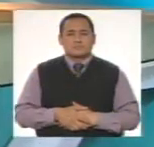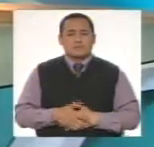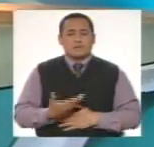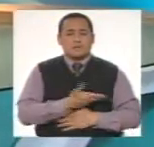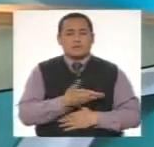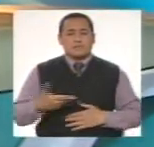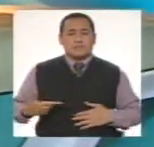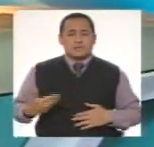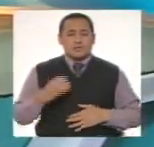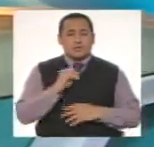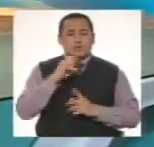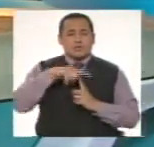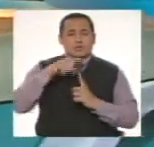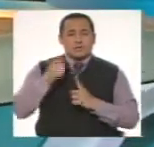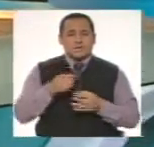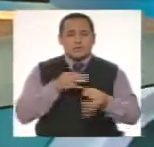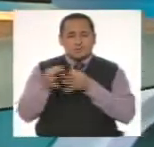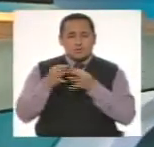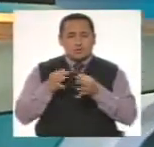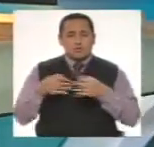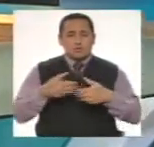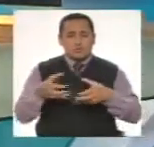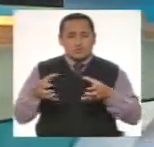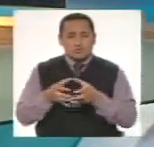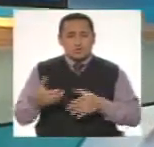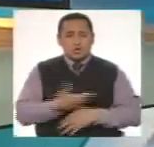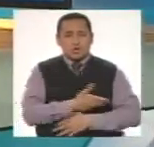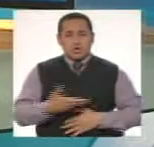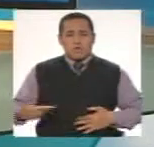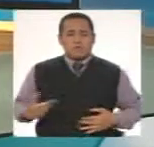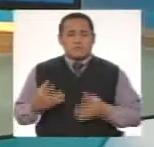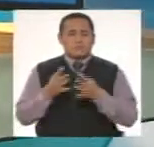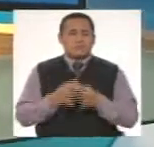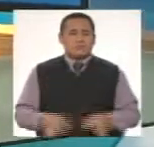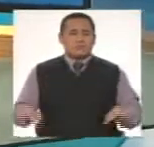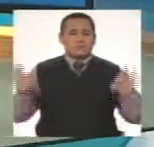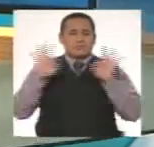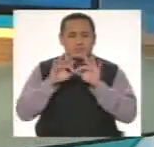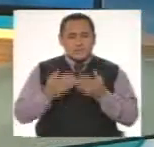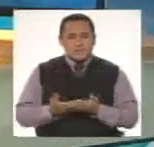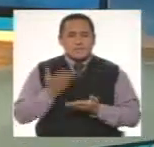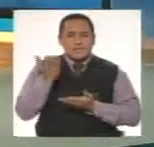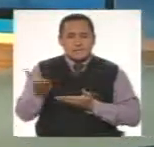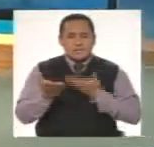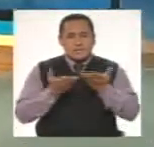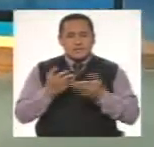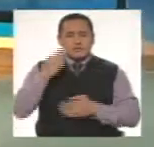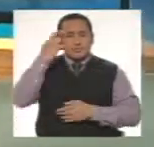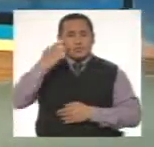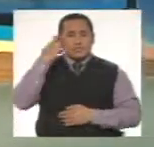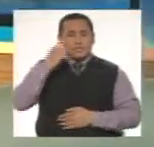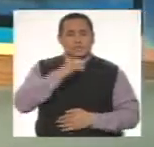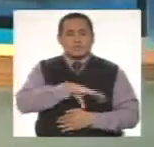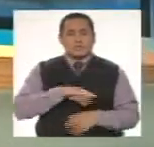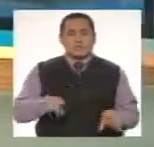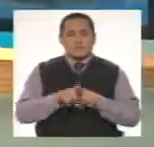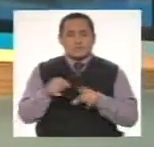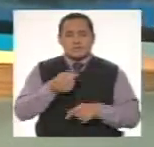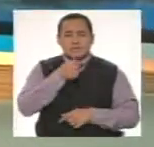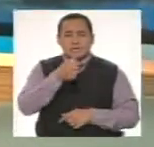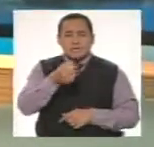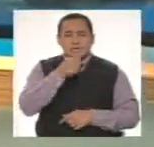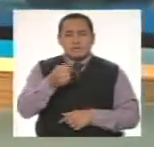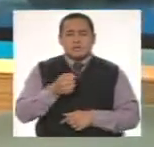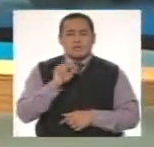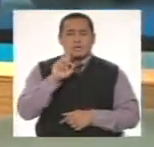El presidente Ollanta Humala señaló que su gobierno prioriza la política social y la distribución. Lo dijo en una entrevista con RPP, donde